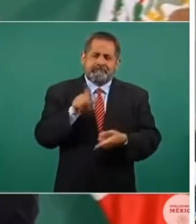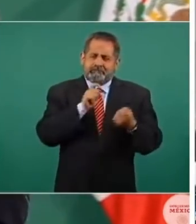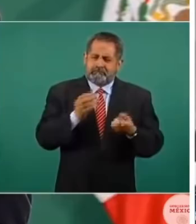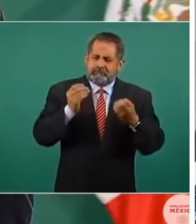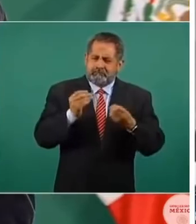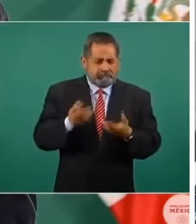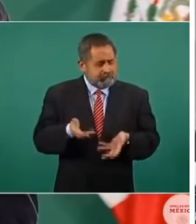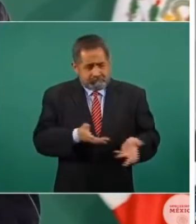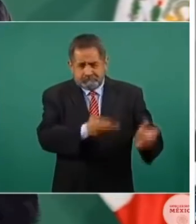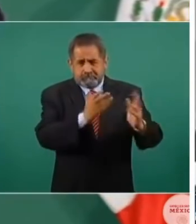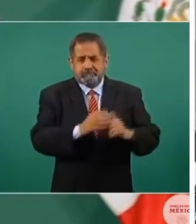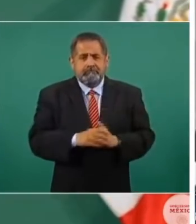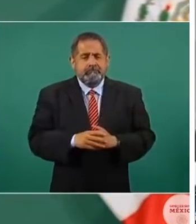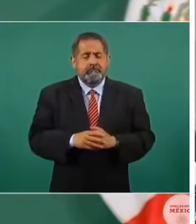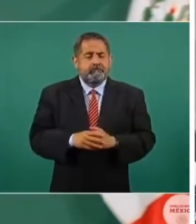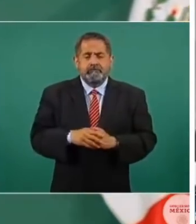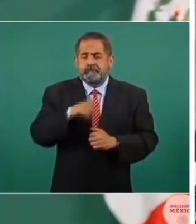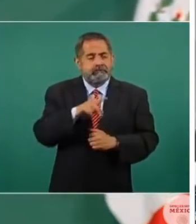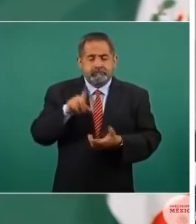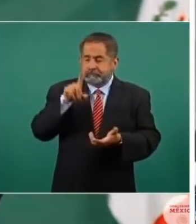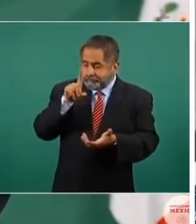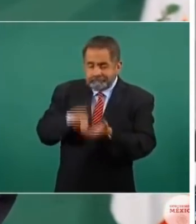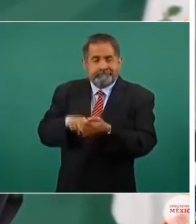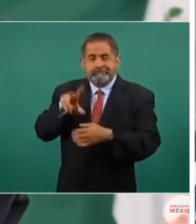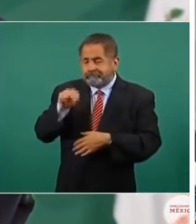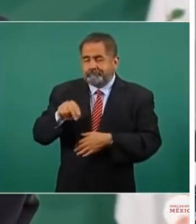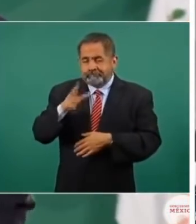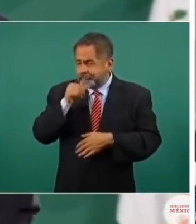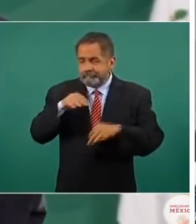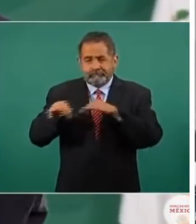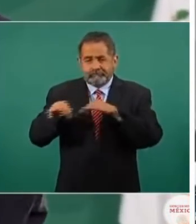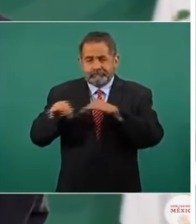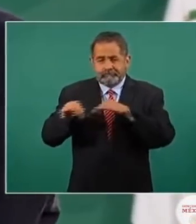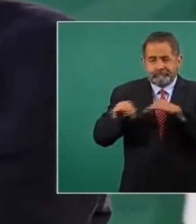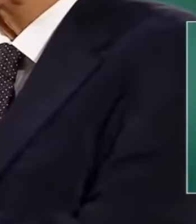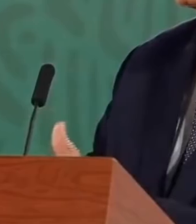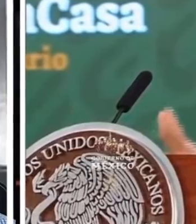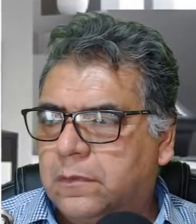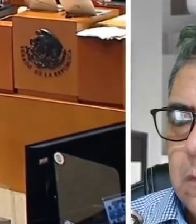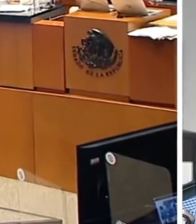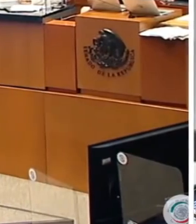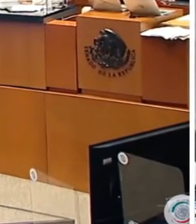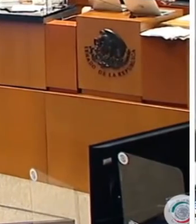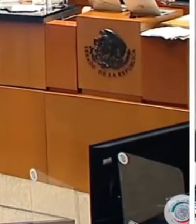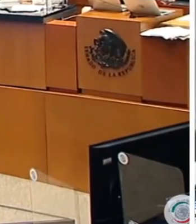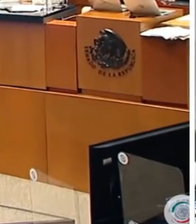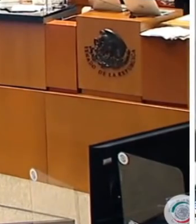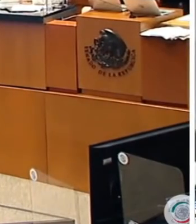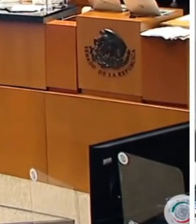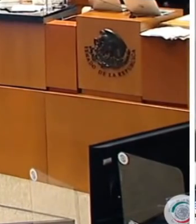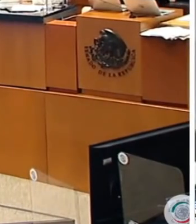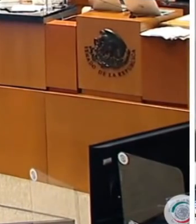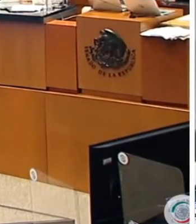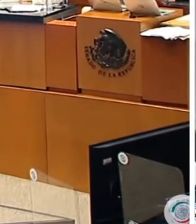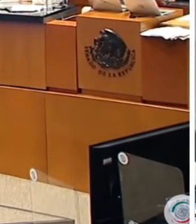López Obrador a todos estos cuestionamientos que hizo la oposición. Tiene el uso de la palabra la senadora Xóchitl Gálvez.